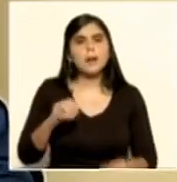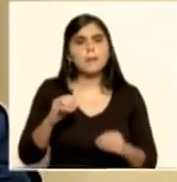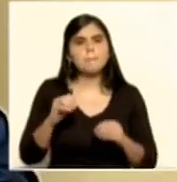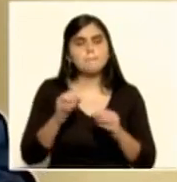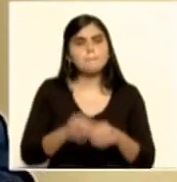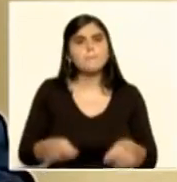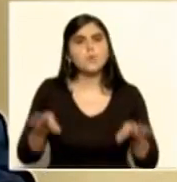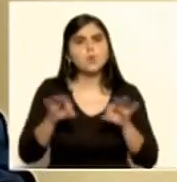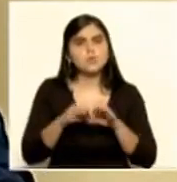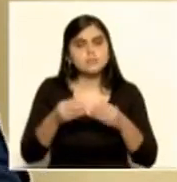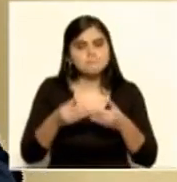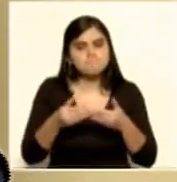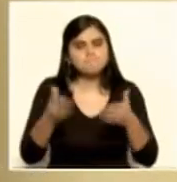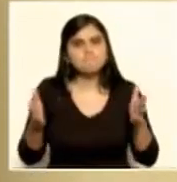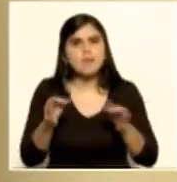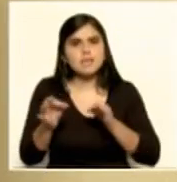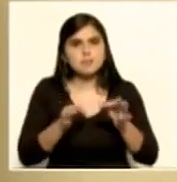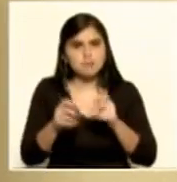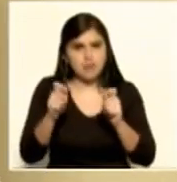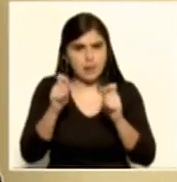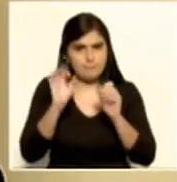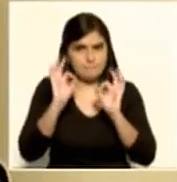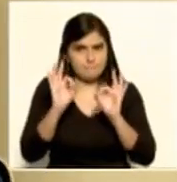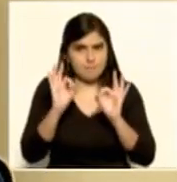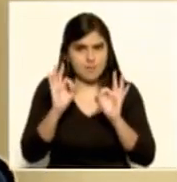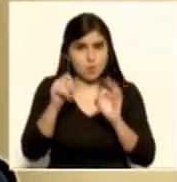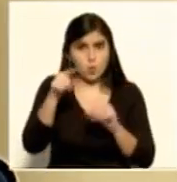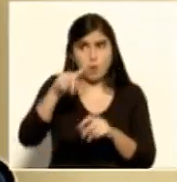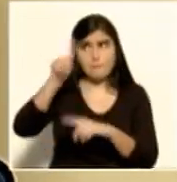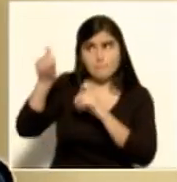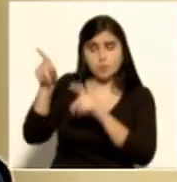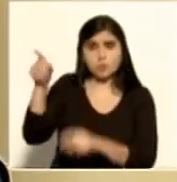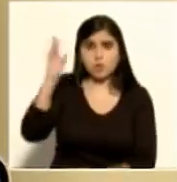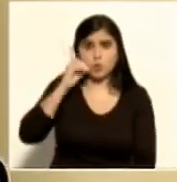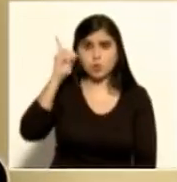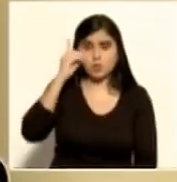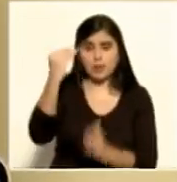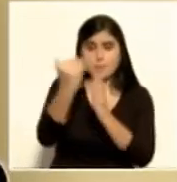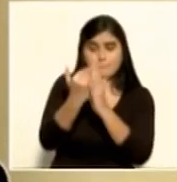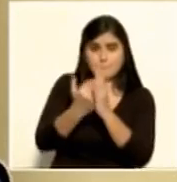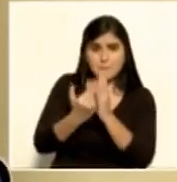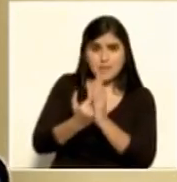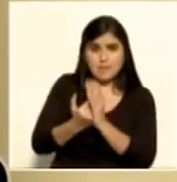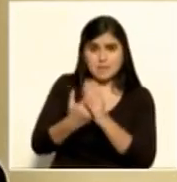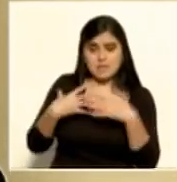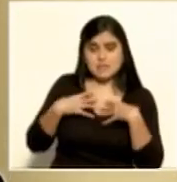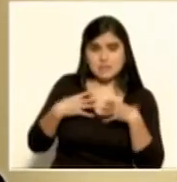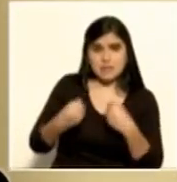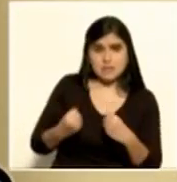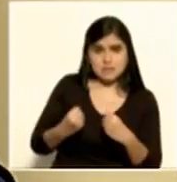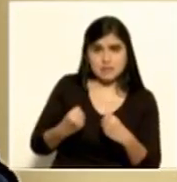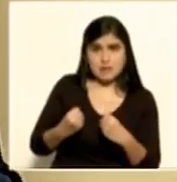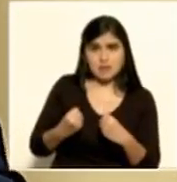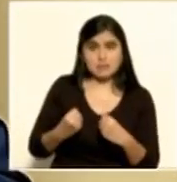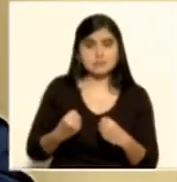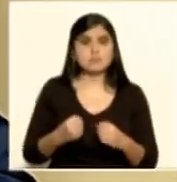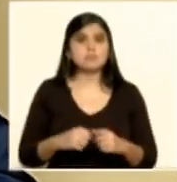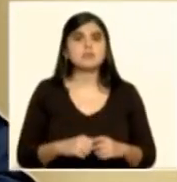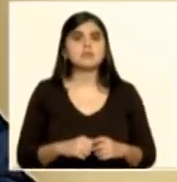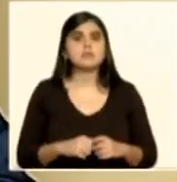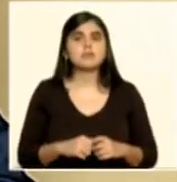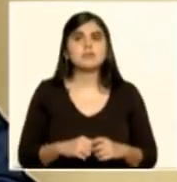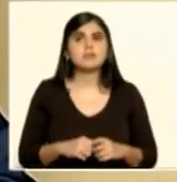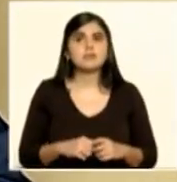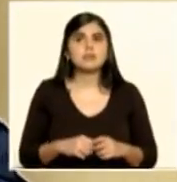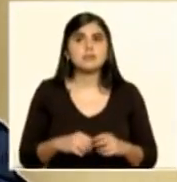pregunta, porque usted le ha consultado al doctor Salas sobre las medidas operativas sanitarias, y justamente